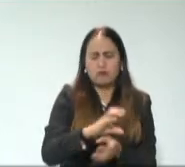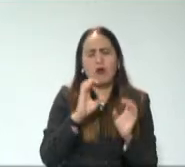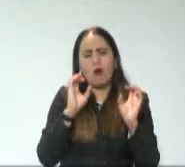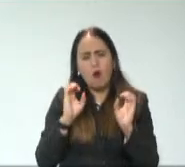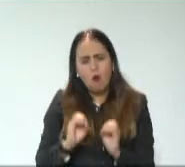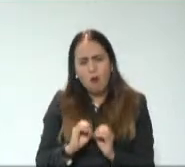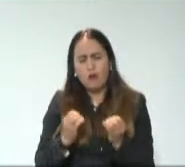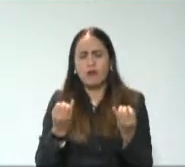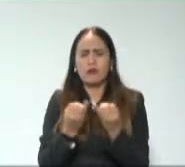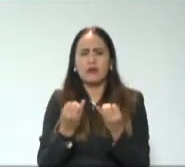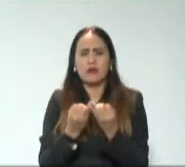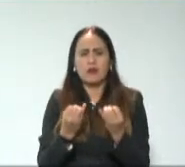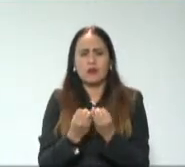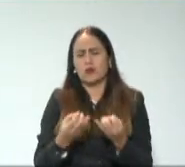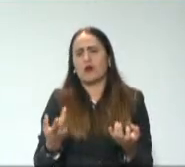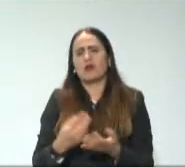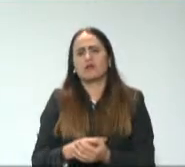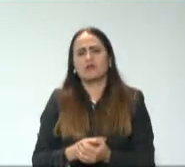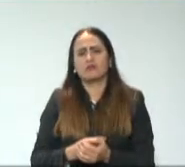ser por